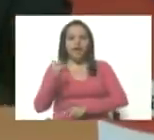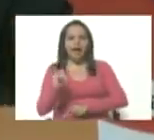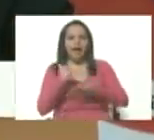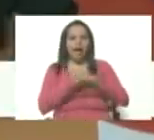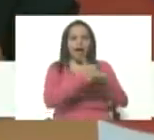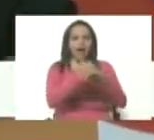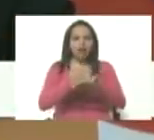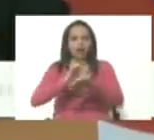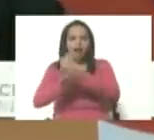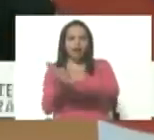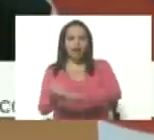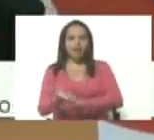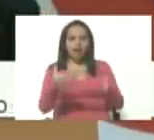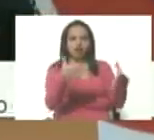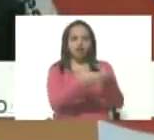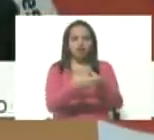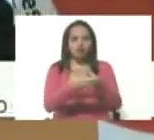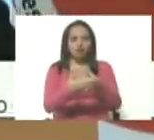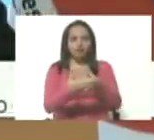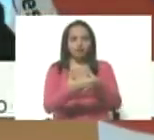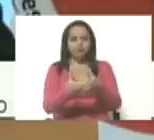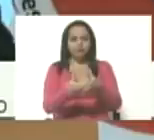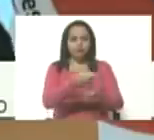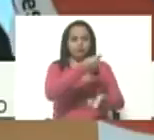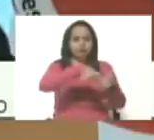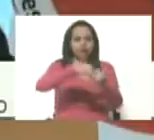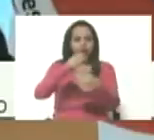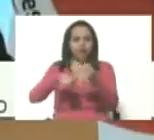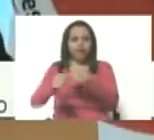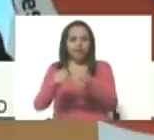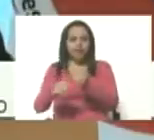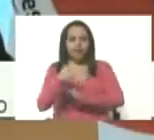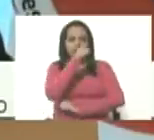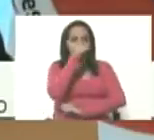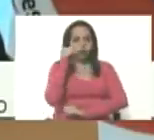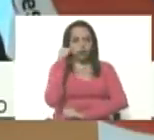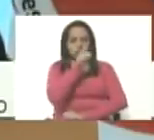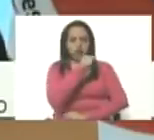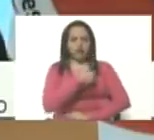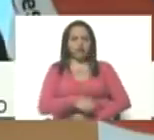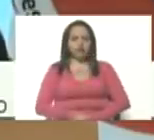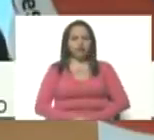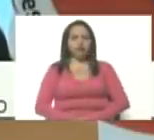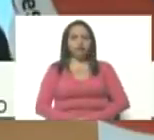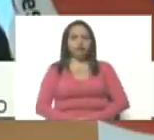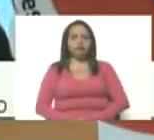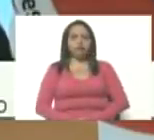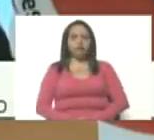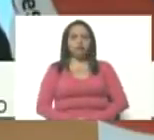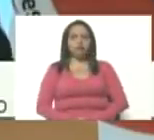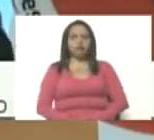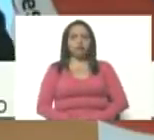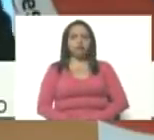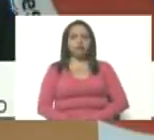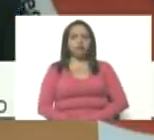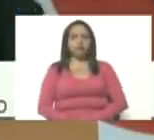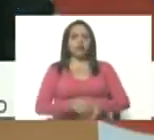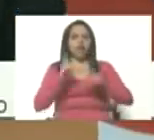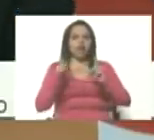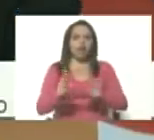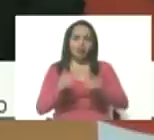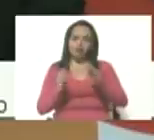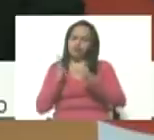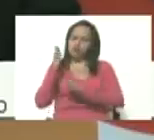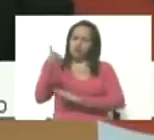esta organización criminal dedicada al tráfico ilícito de drogas. Pero también nos fuimos más